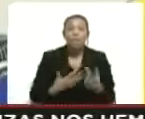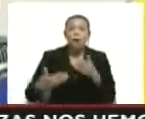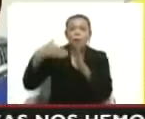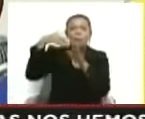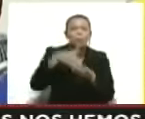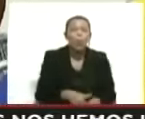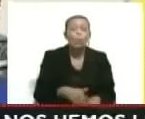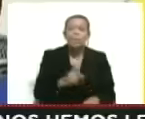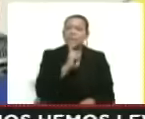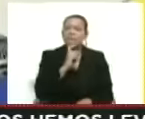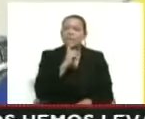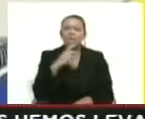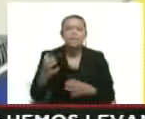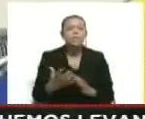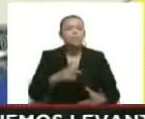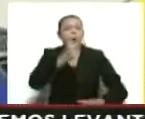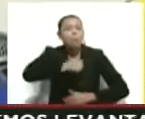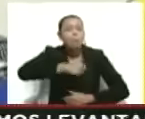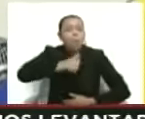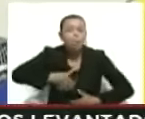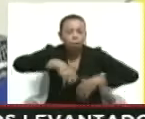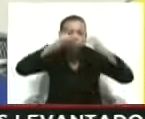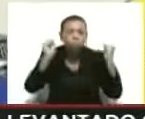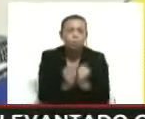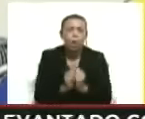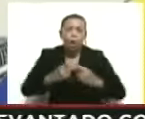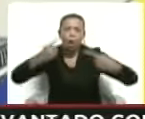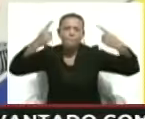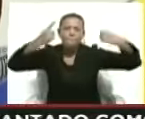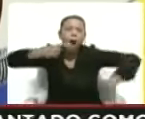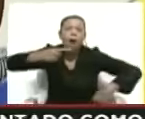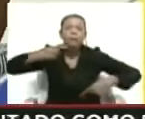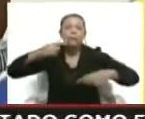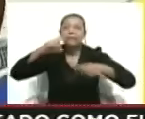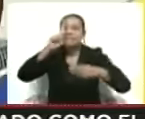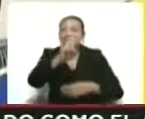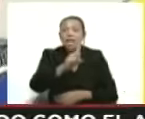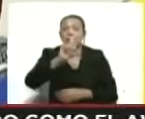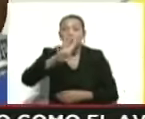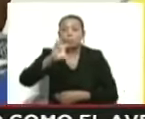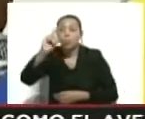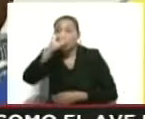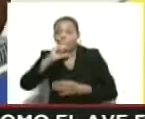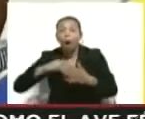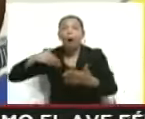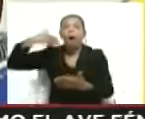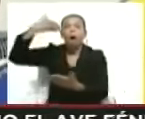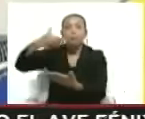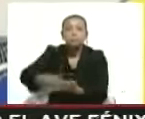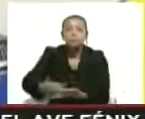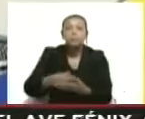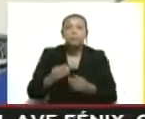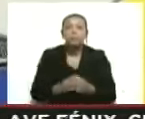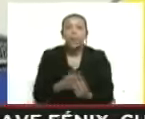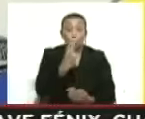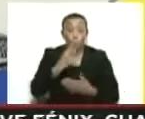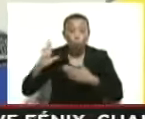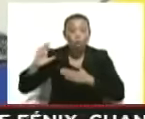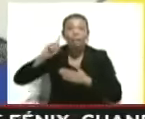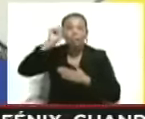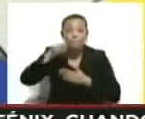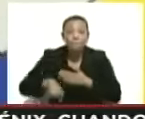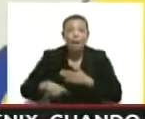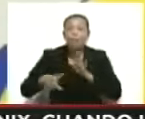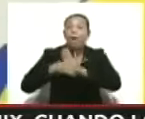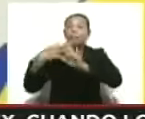las peores agresiones sufridas en los últimos 150 años. Juro por